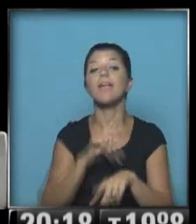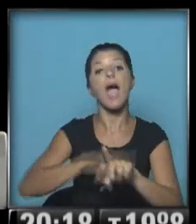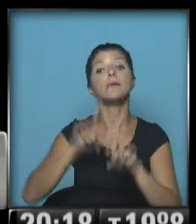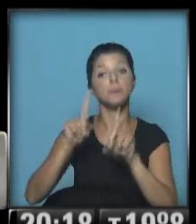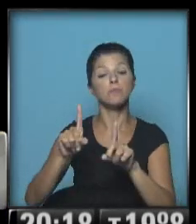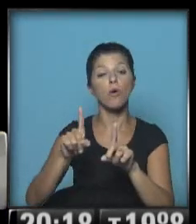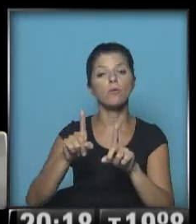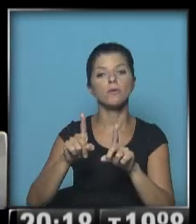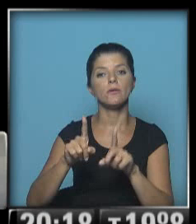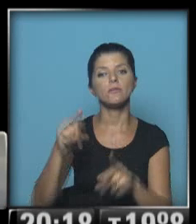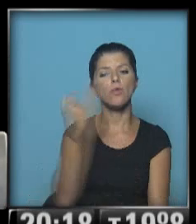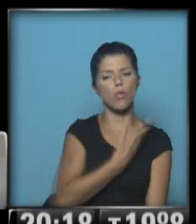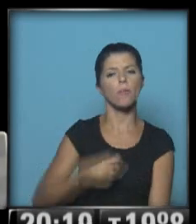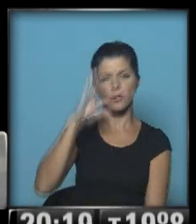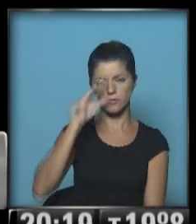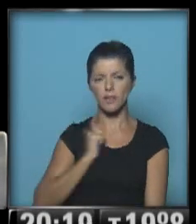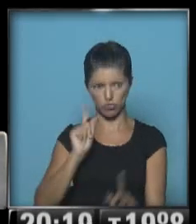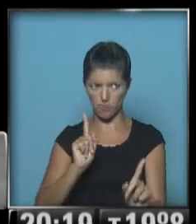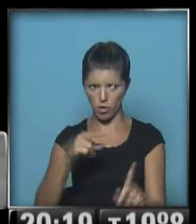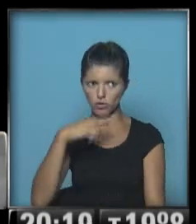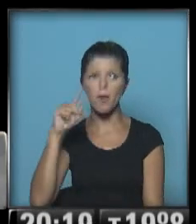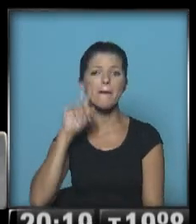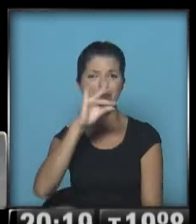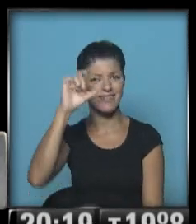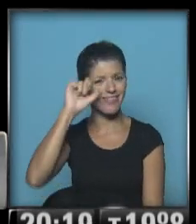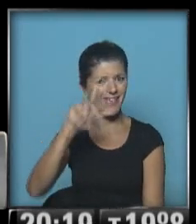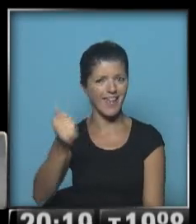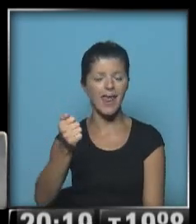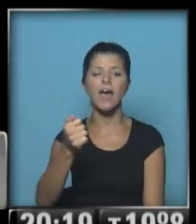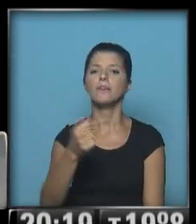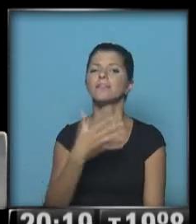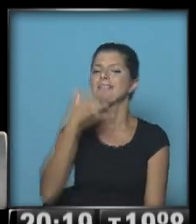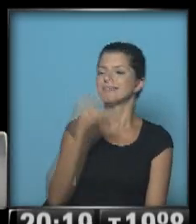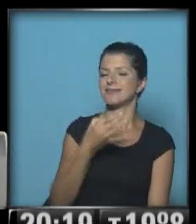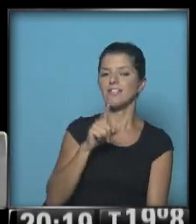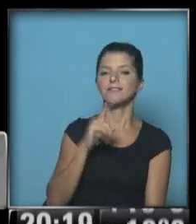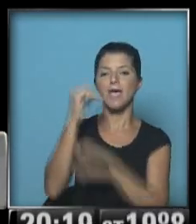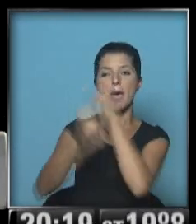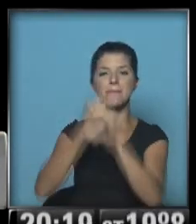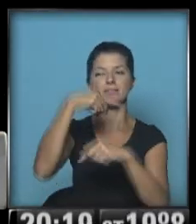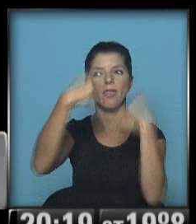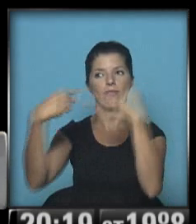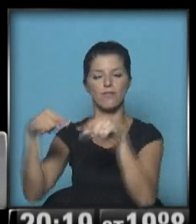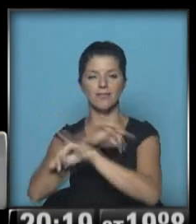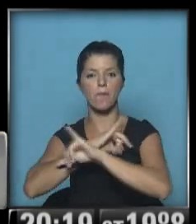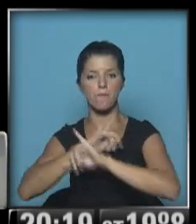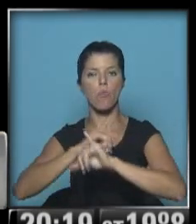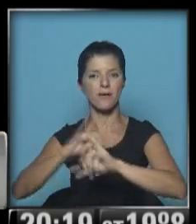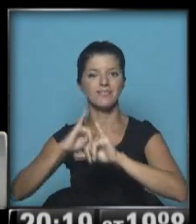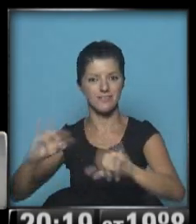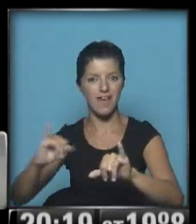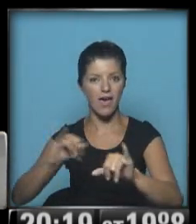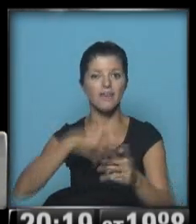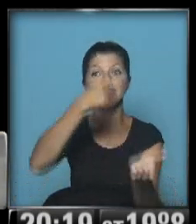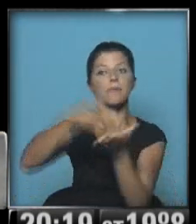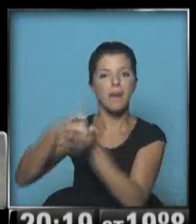dictadura militar todavía en épocas de Videla decide la contratación de empresas dedicadas a promover